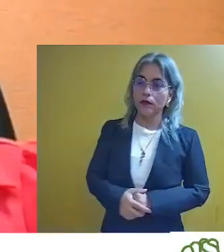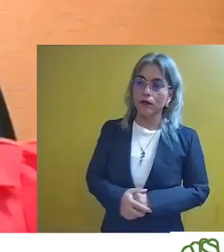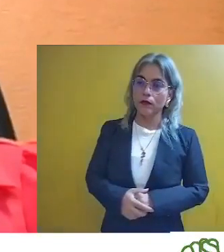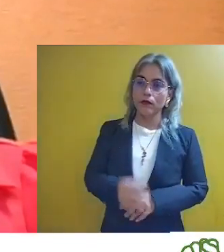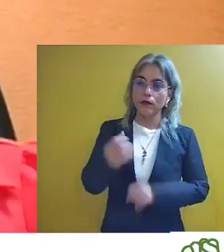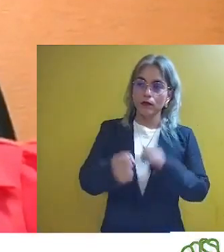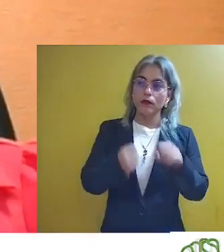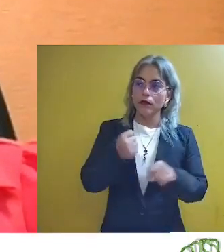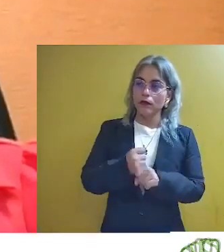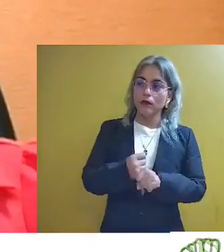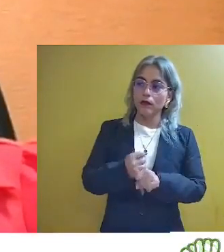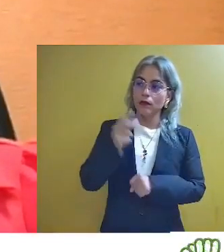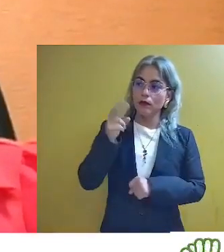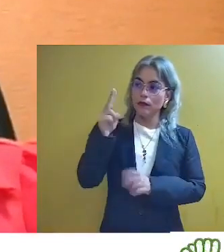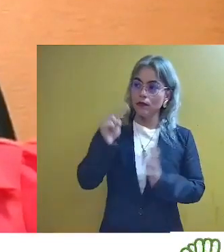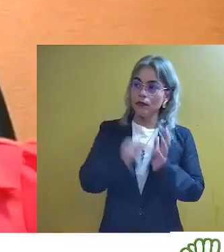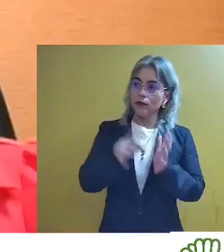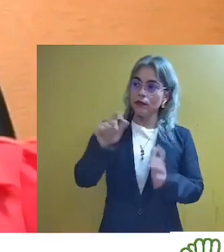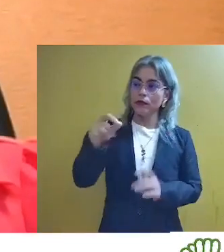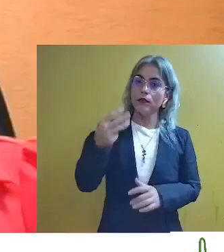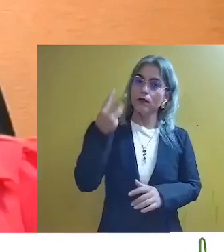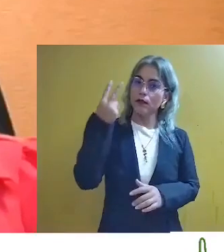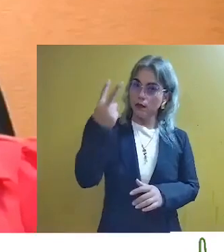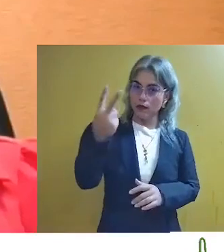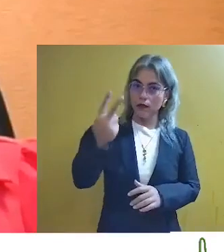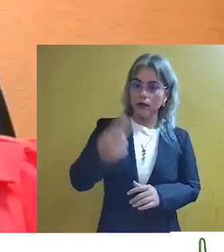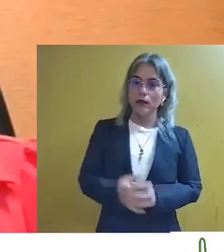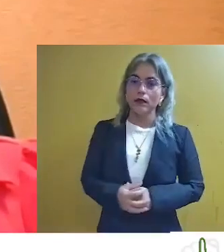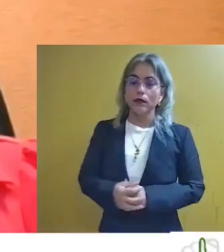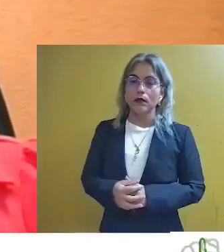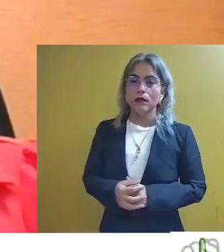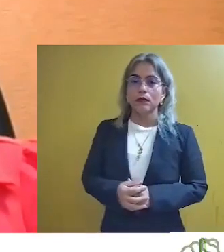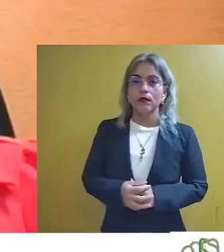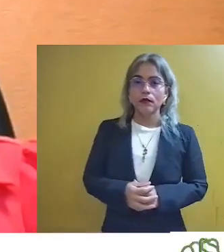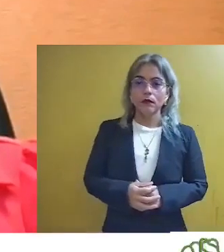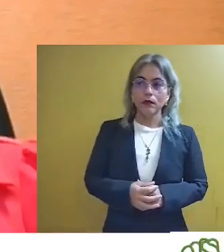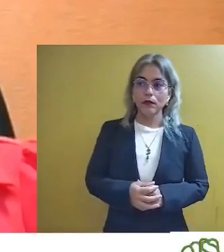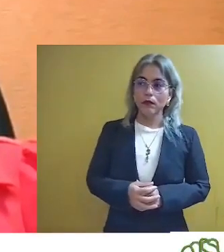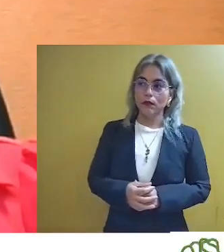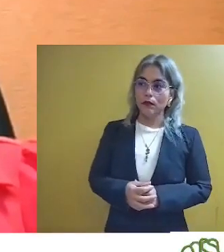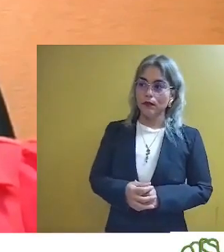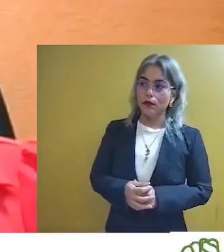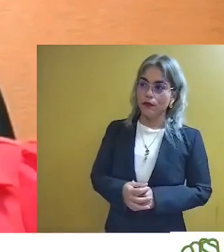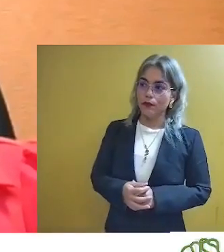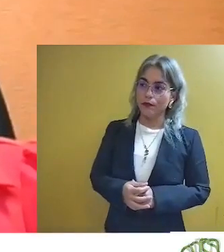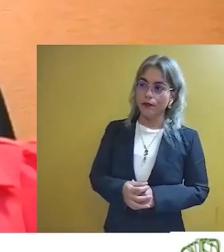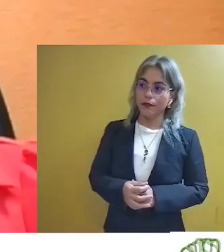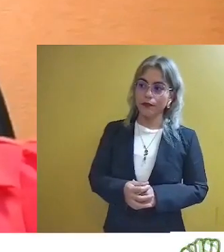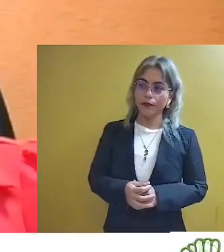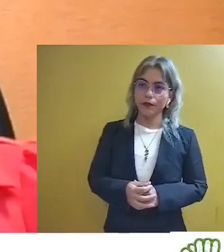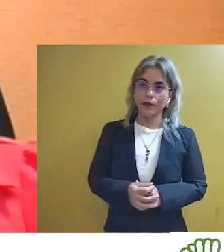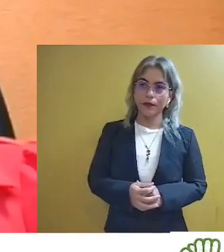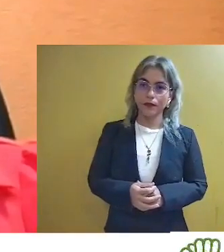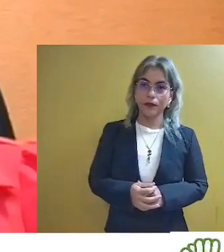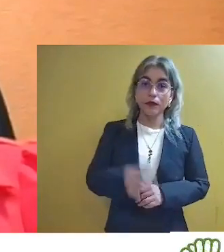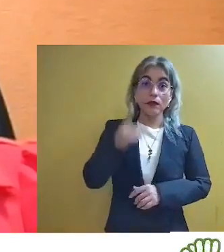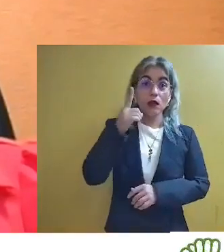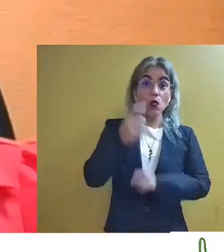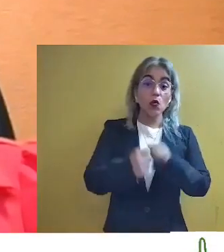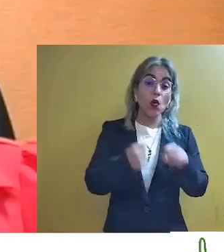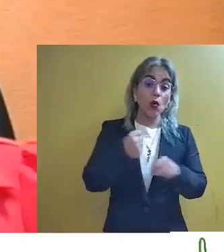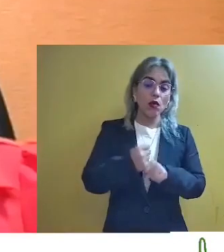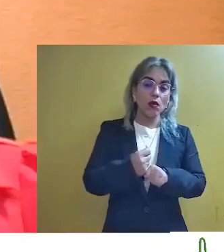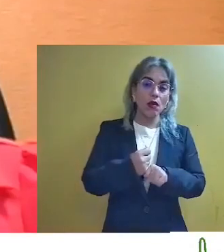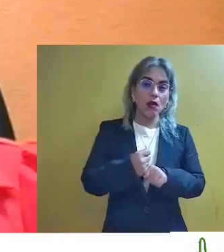de 2022. La secuela procesal se ha seguido por más de un año, porque se